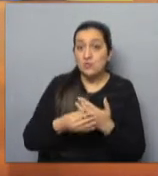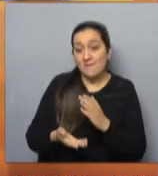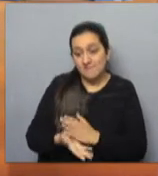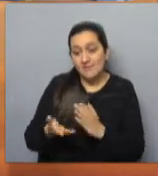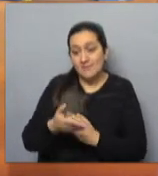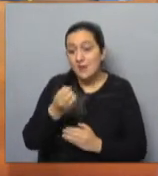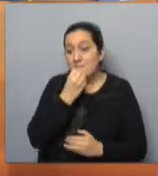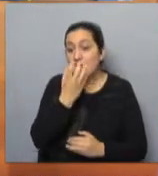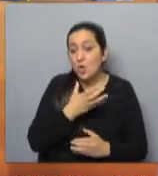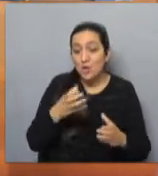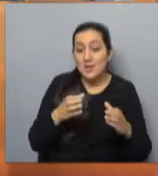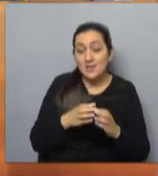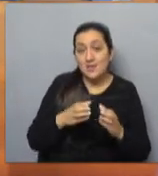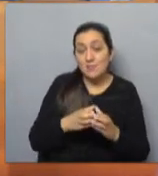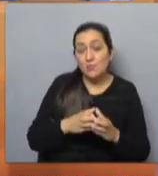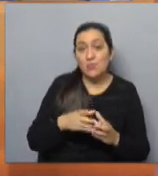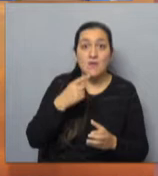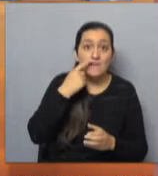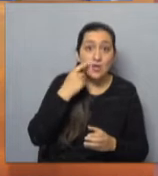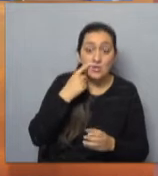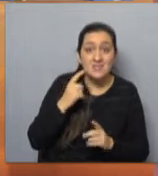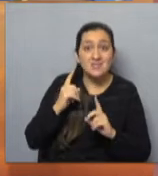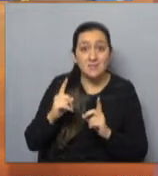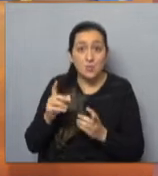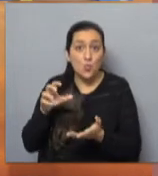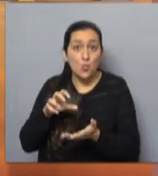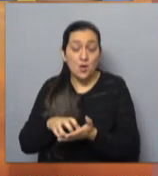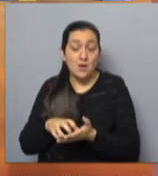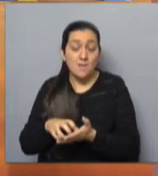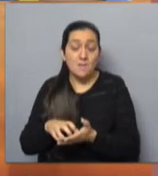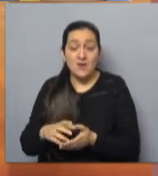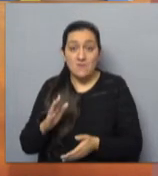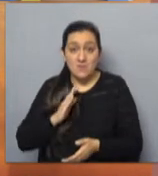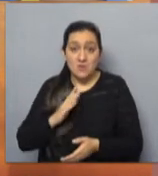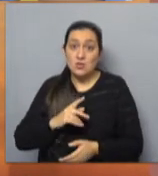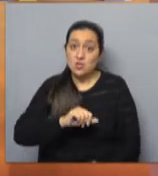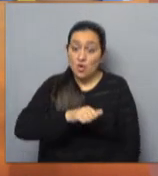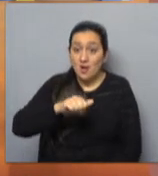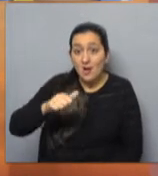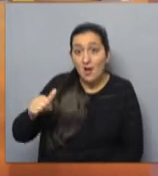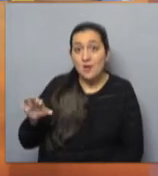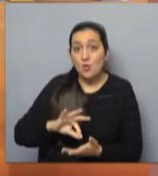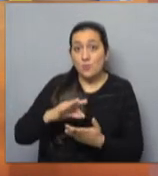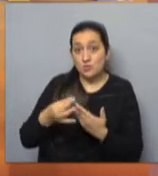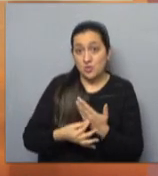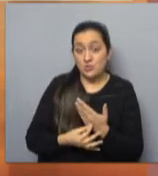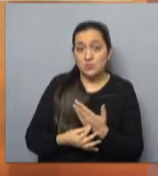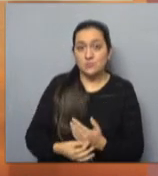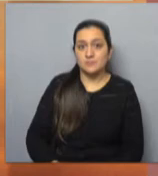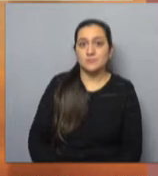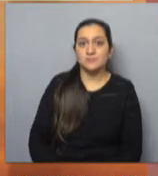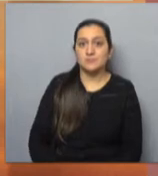mejor equipo de varones y el espacio del femenino y eso es lo que está lo que está ganando cada proyecto verdad con todo era un